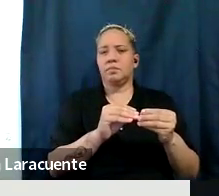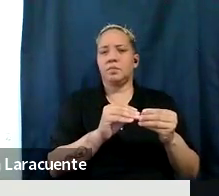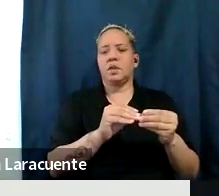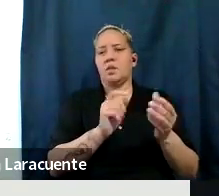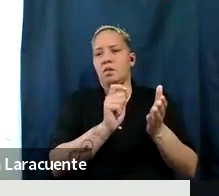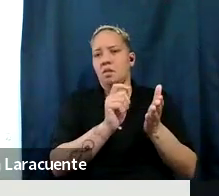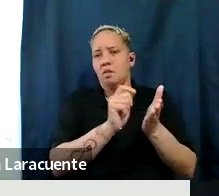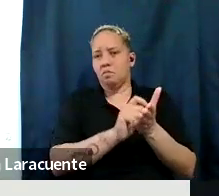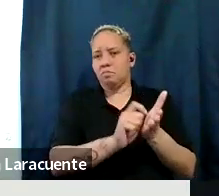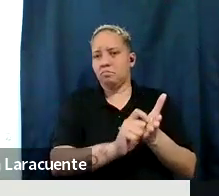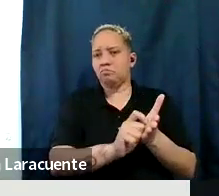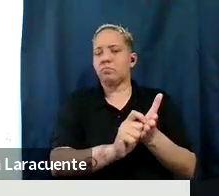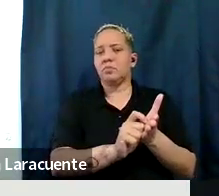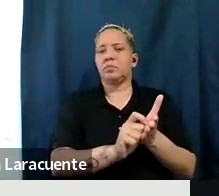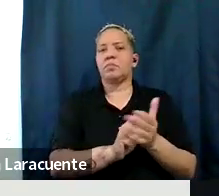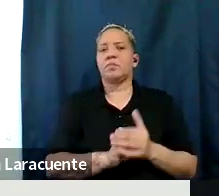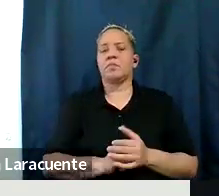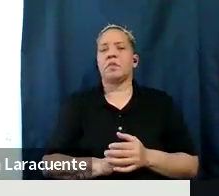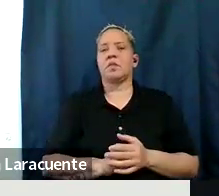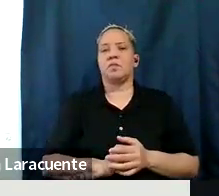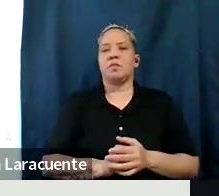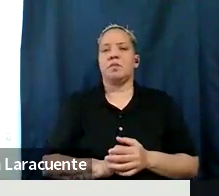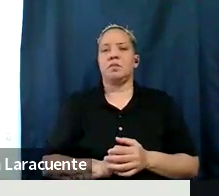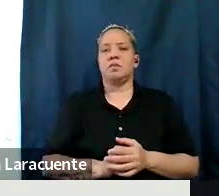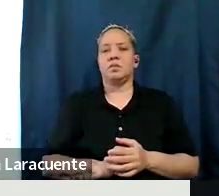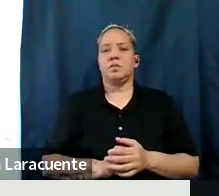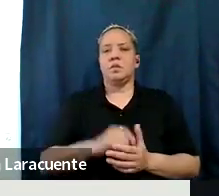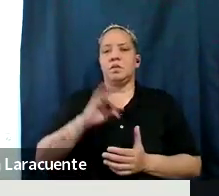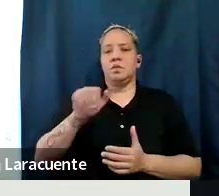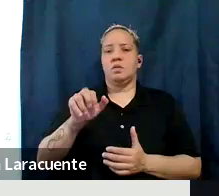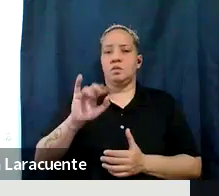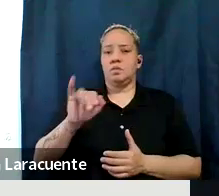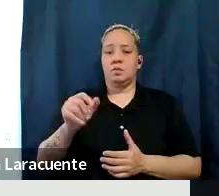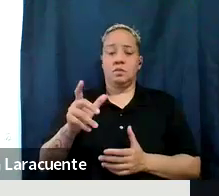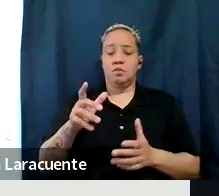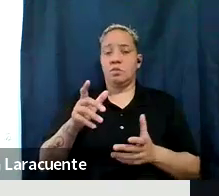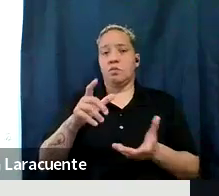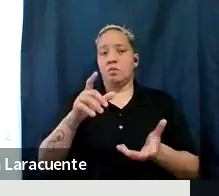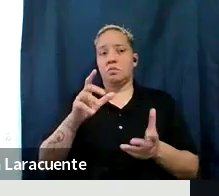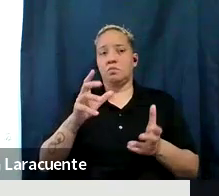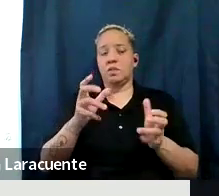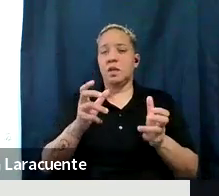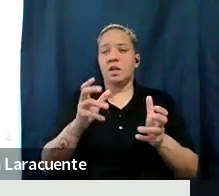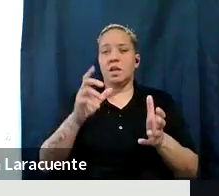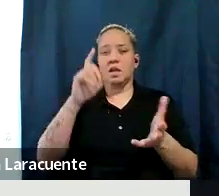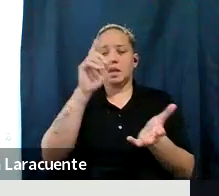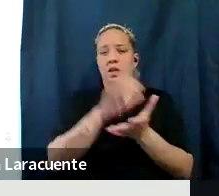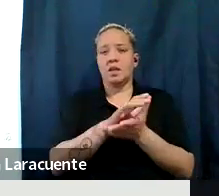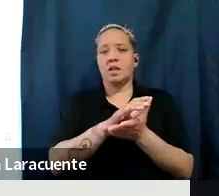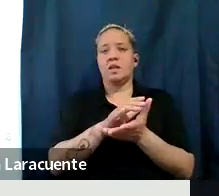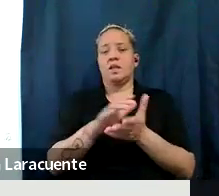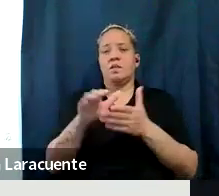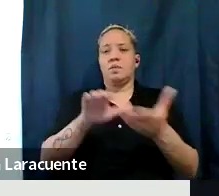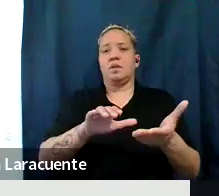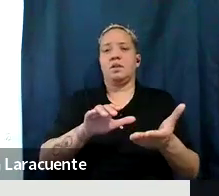crónica. Dice el periodista o la periodista, Juan Ramón Jiménez no quiere creer en su muerte, en la muerte de Federico García